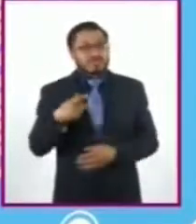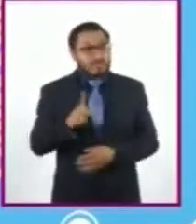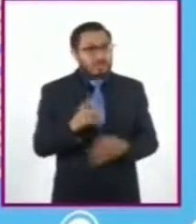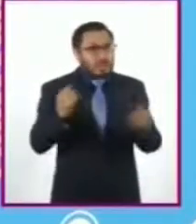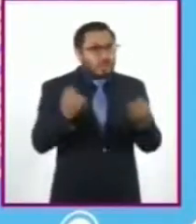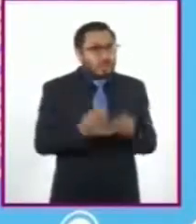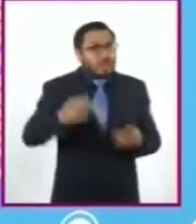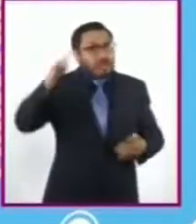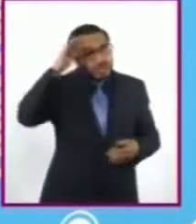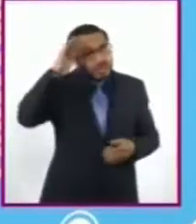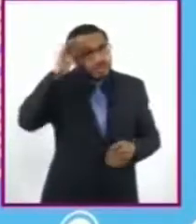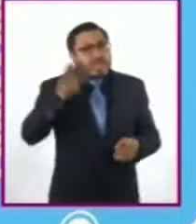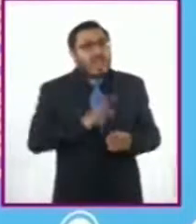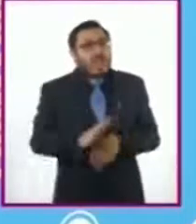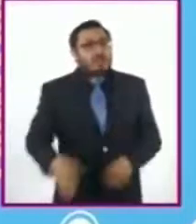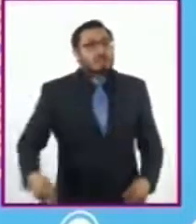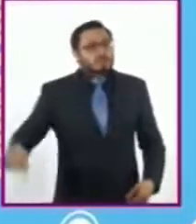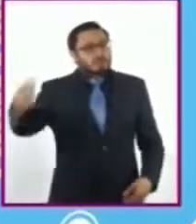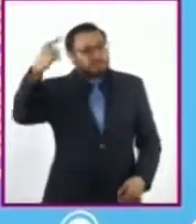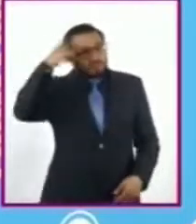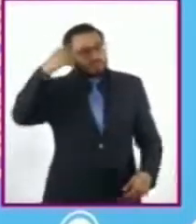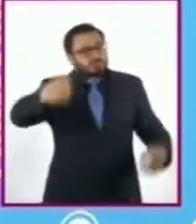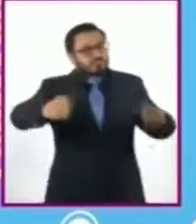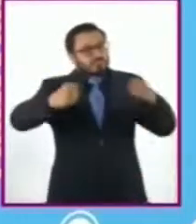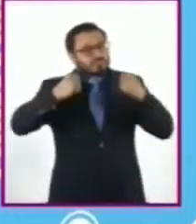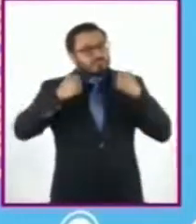en la fuerza y determinación que tenía.